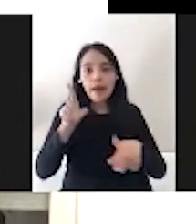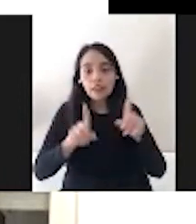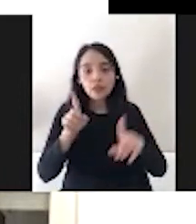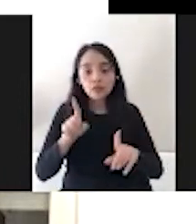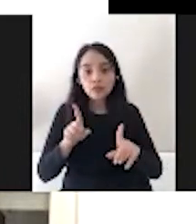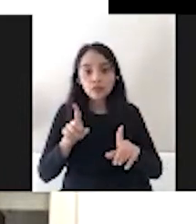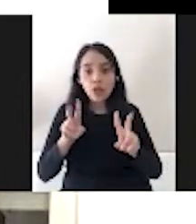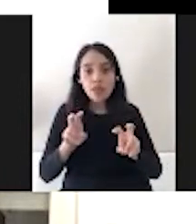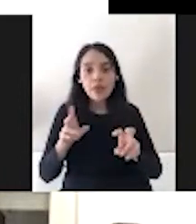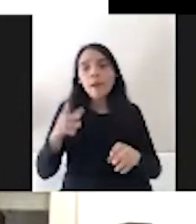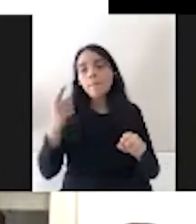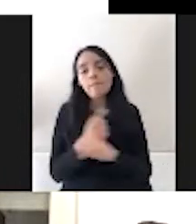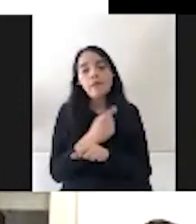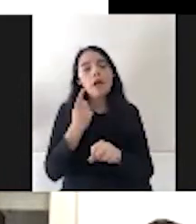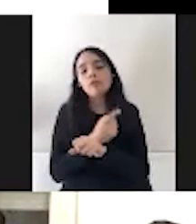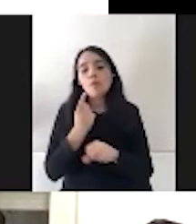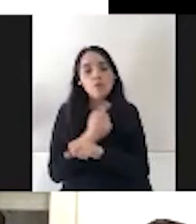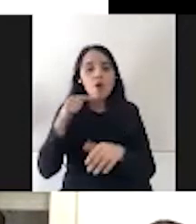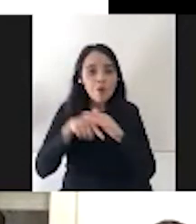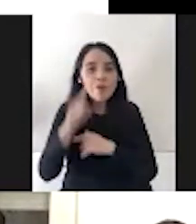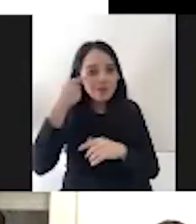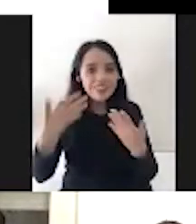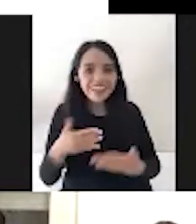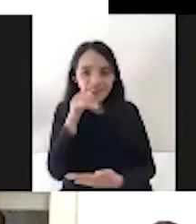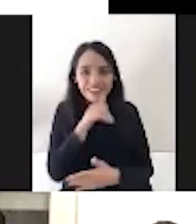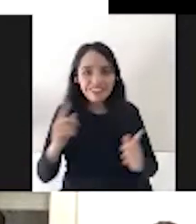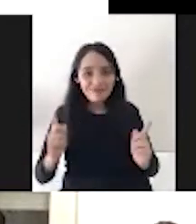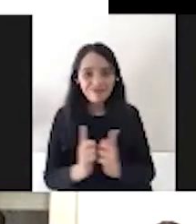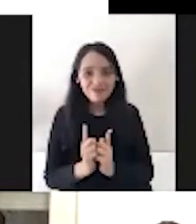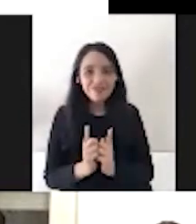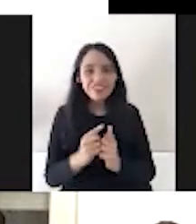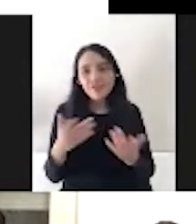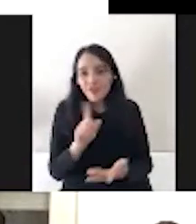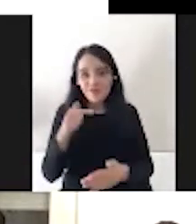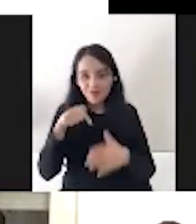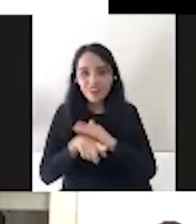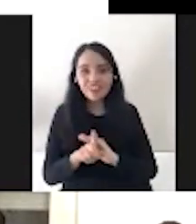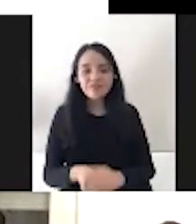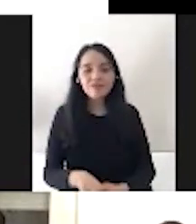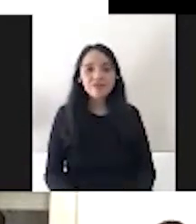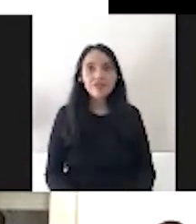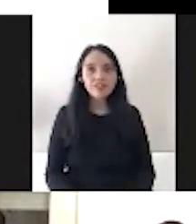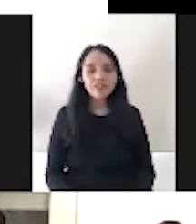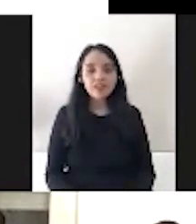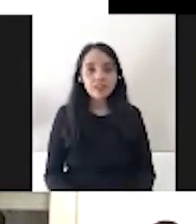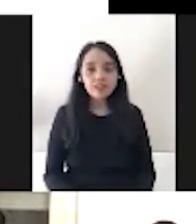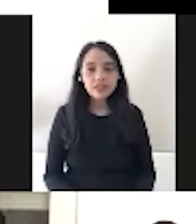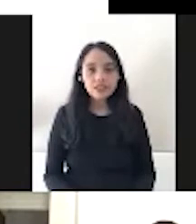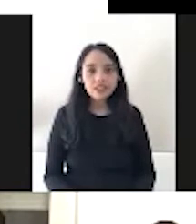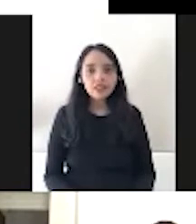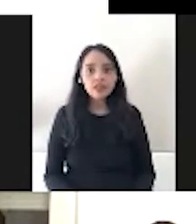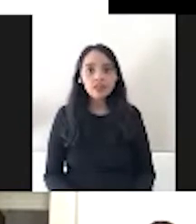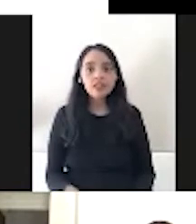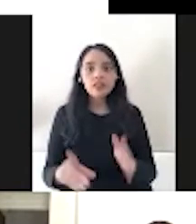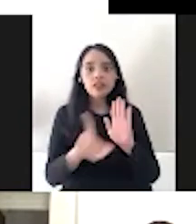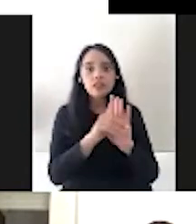podríamos hablar sobre esto, pero que por temas de tiempo no lo voy a desarrollar. En cuanto al decreto